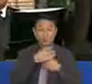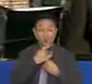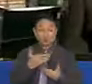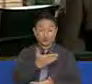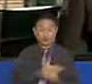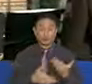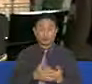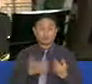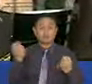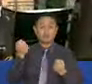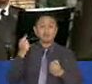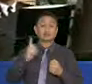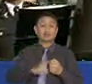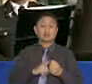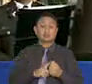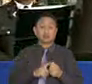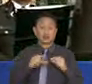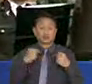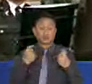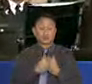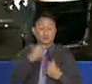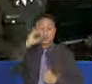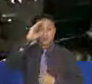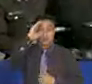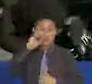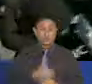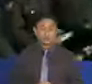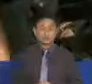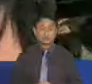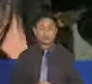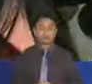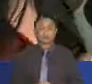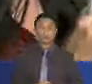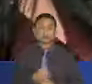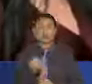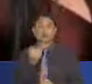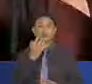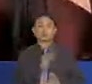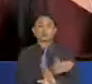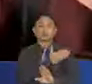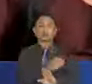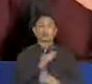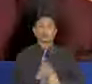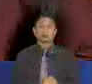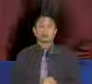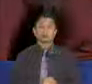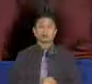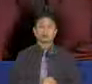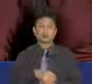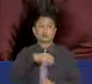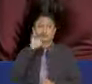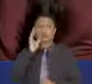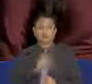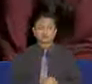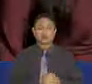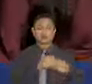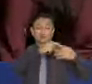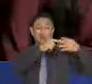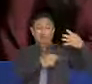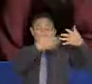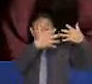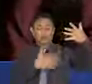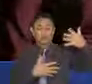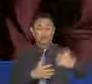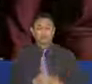compartir las fiestas de Quito con la banda de la Policía Nacional Cuántas canciones sean un pocotón de repertorio